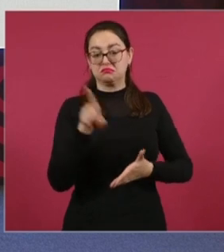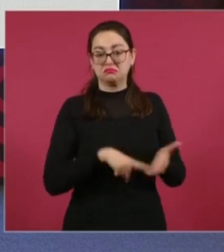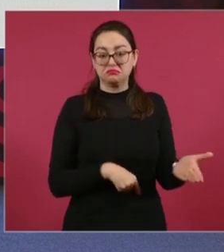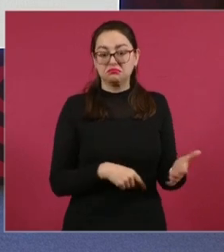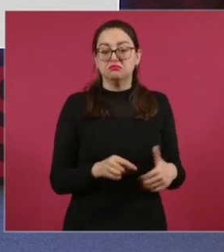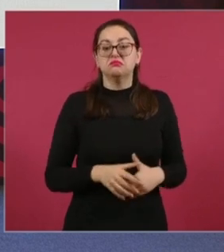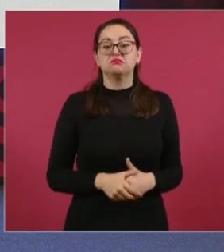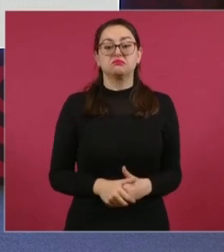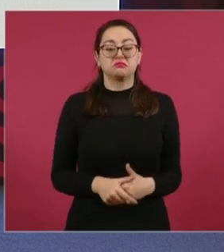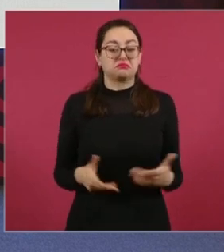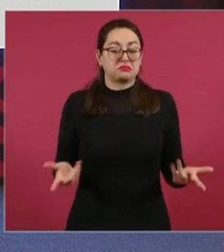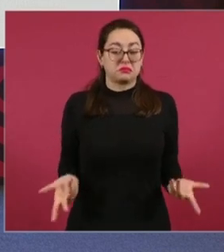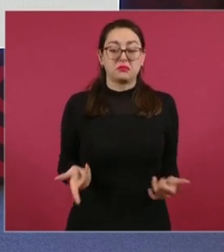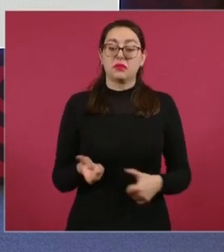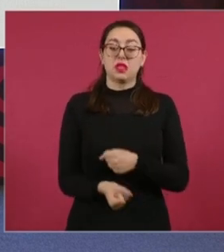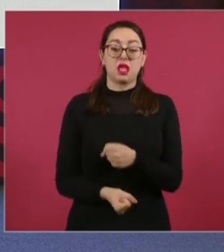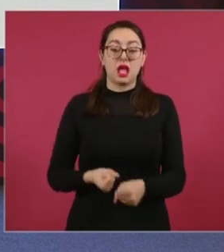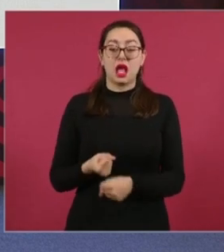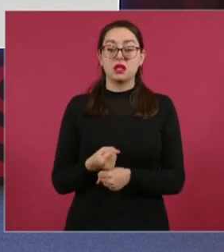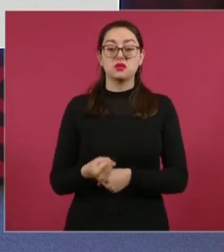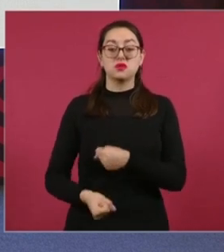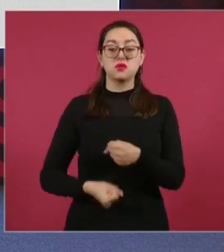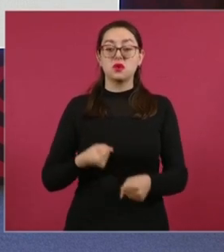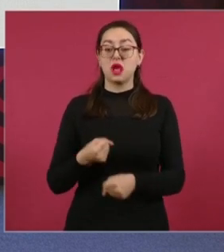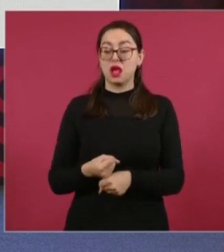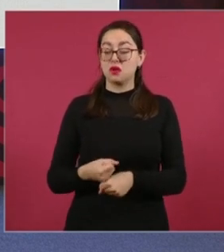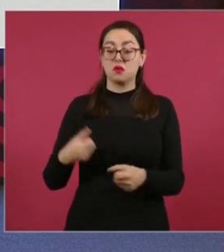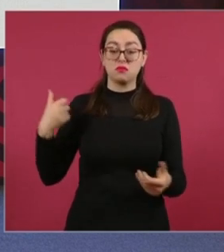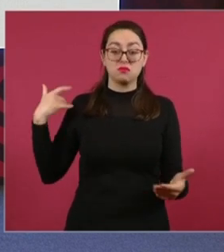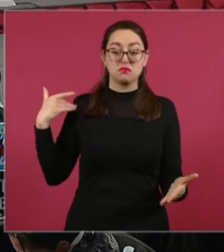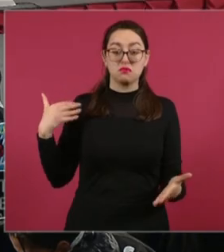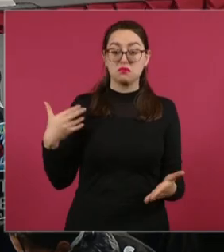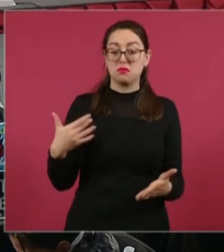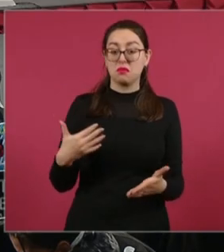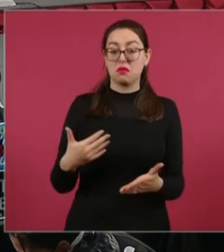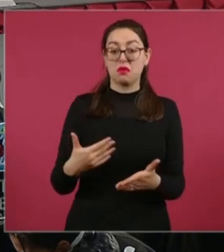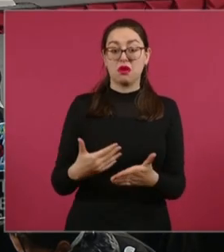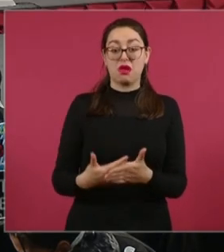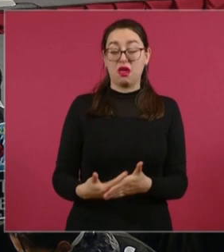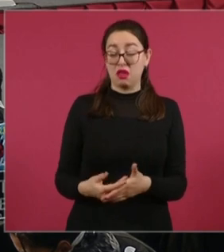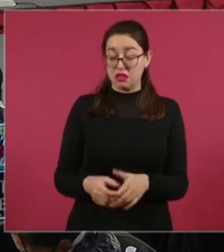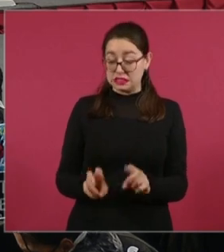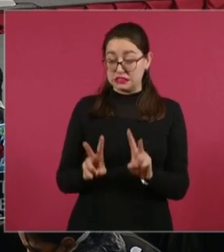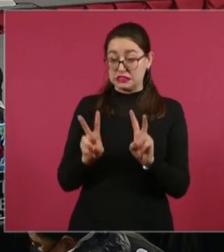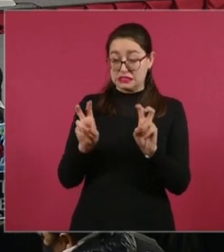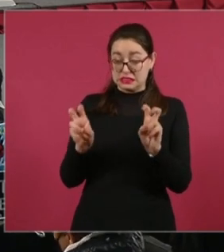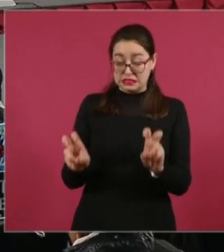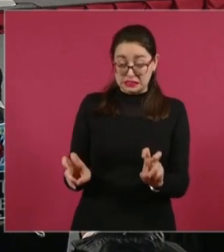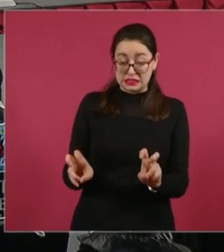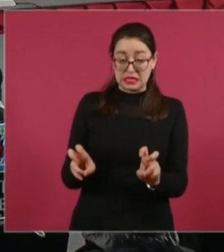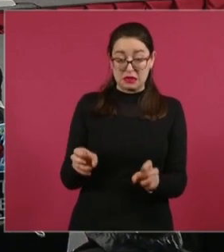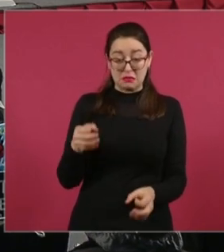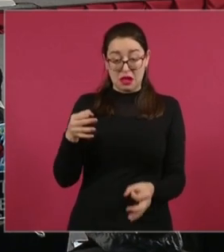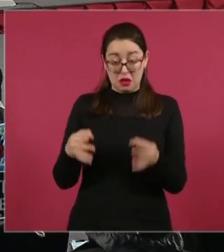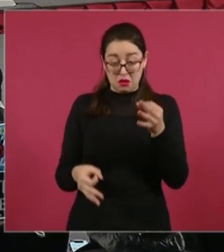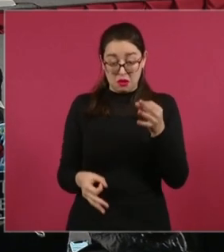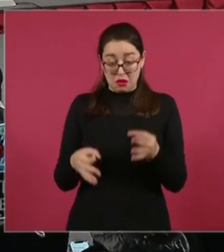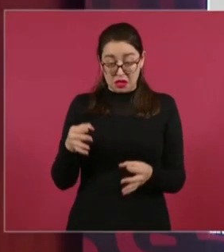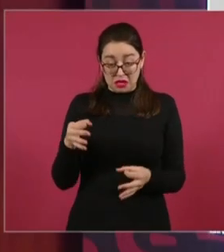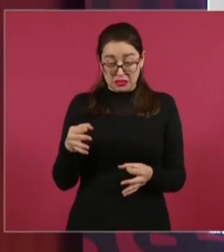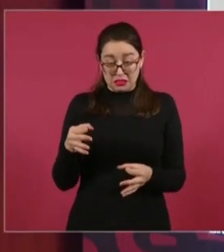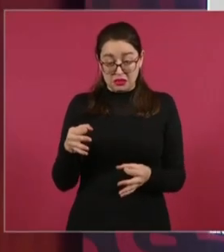que después de tantos años no quería que el asunto consignado se